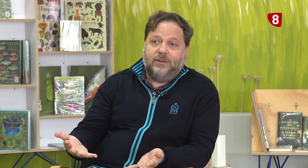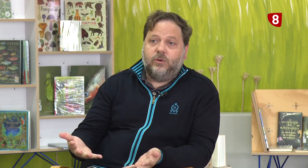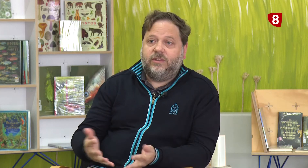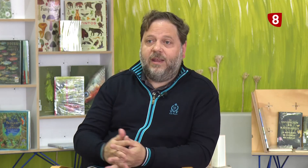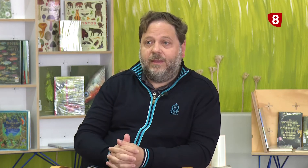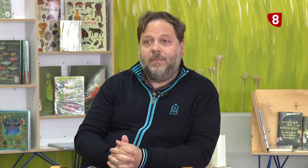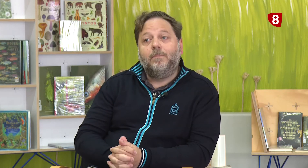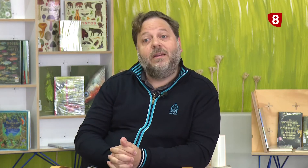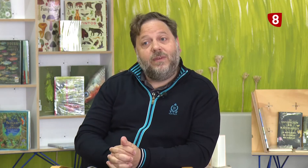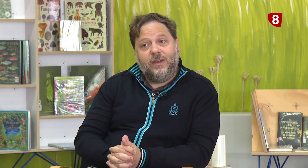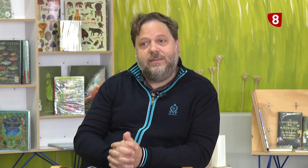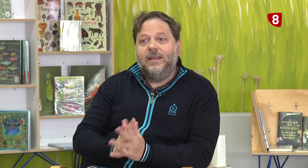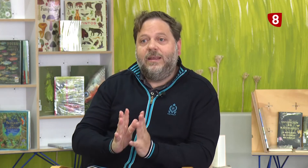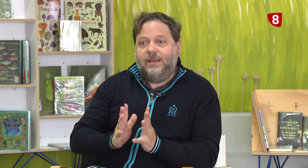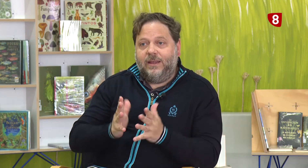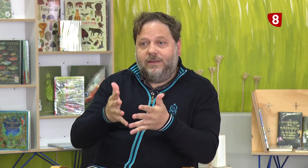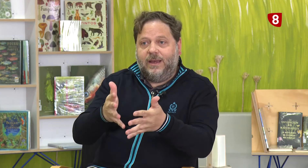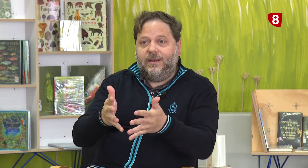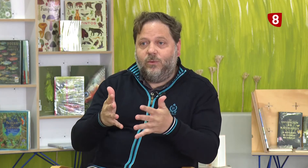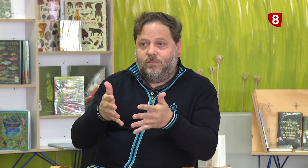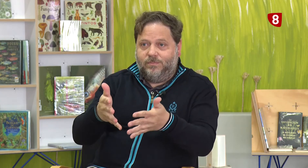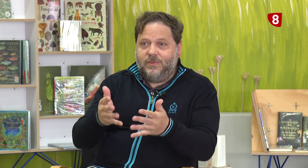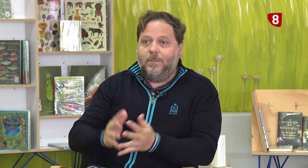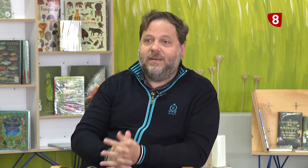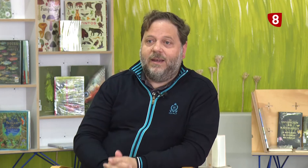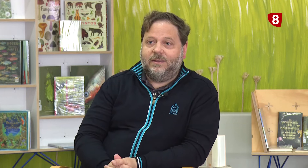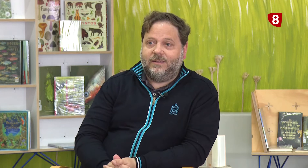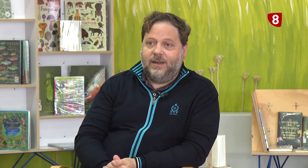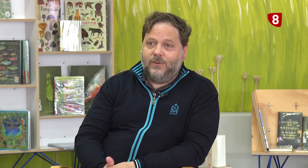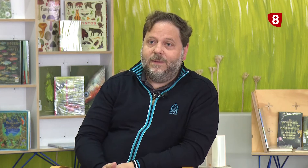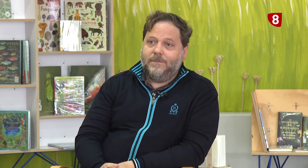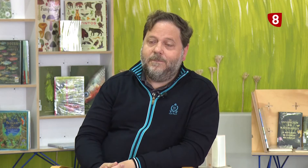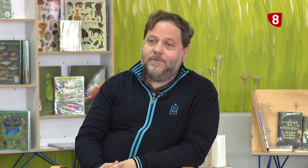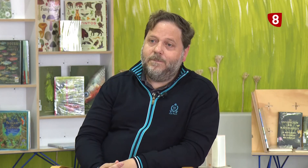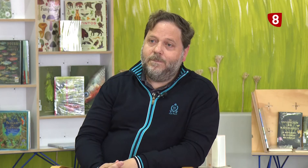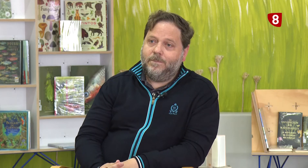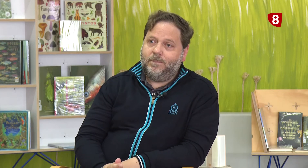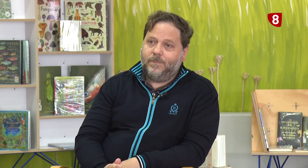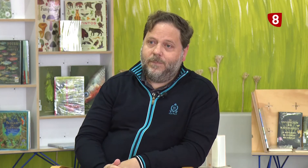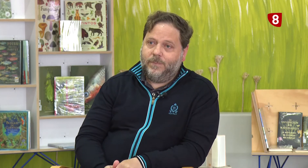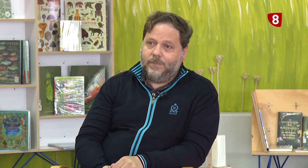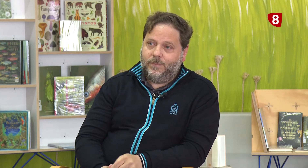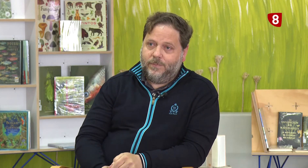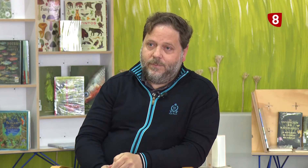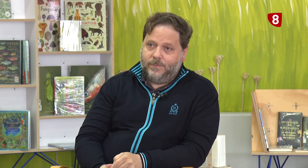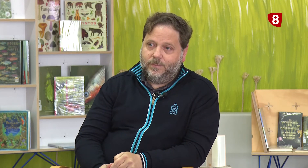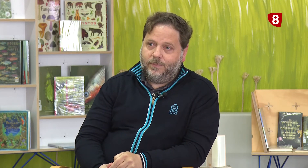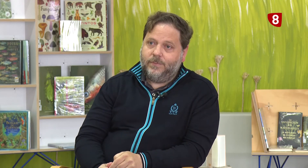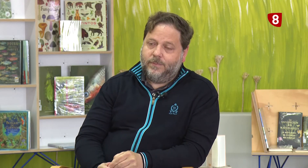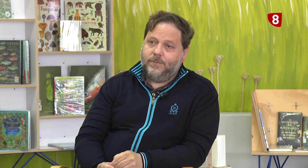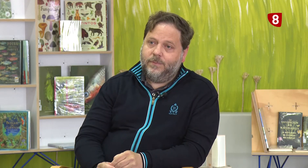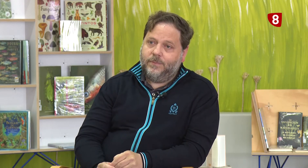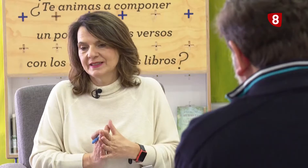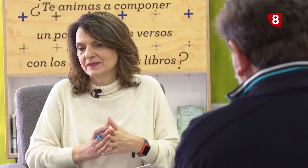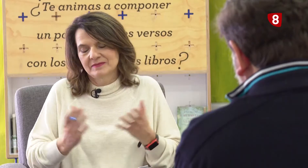evidentemente las cosas se hacen más fáciles y llegan más directo bueno cuando has llegado aquí a la biblioteca del bosque de la